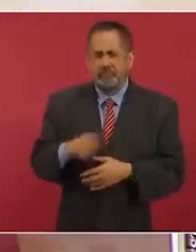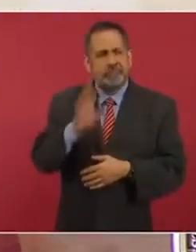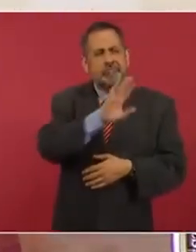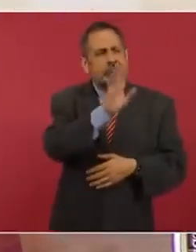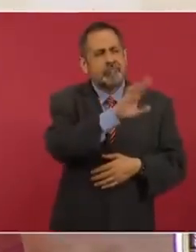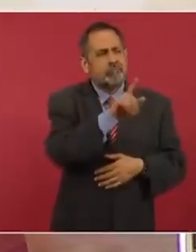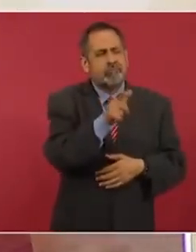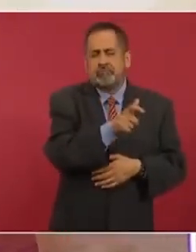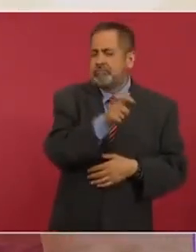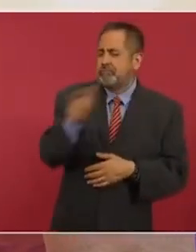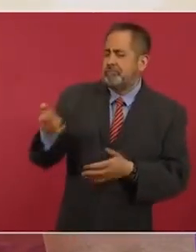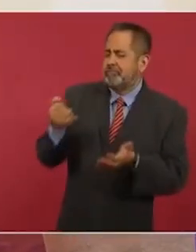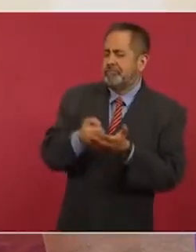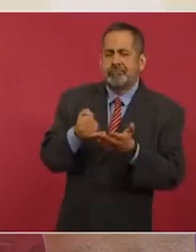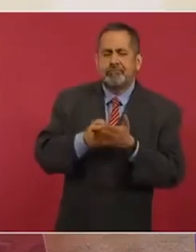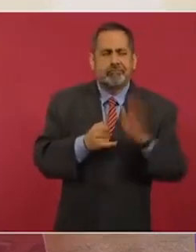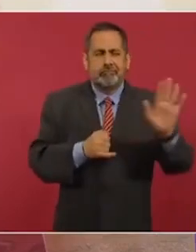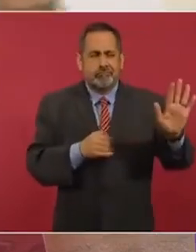impuestos.